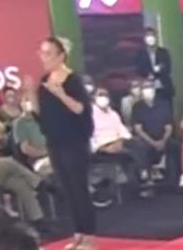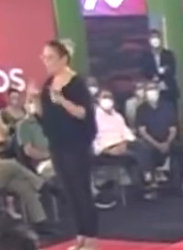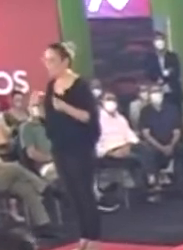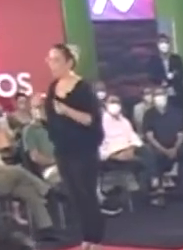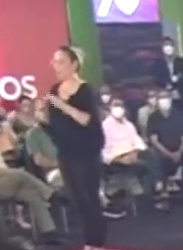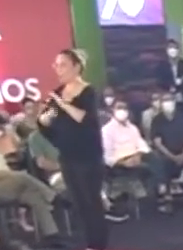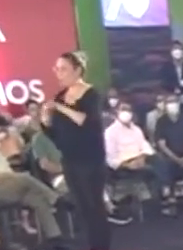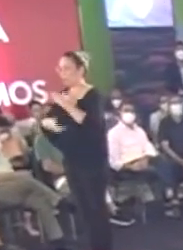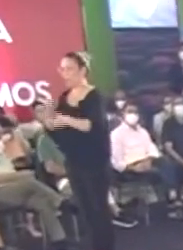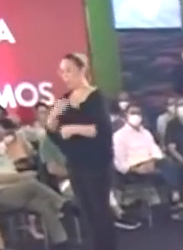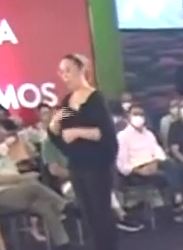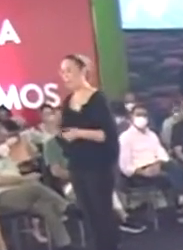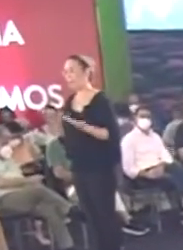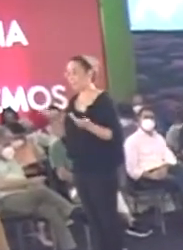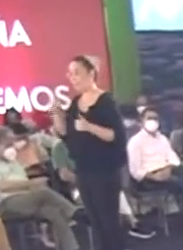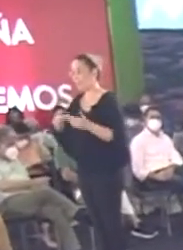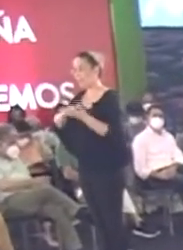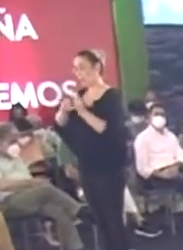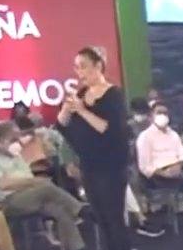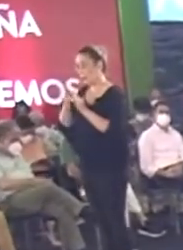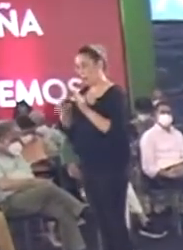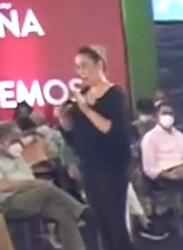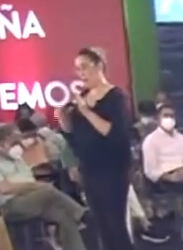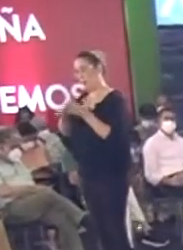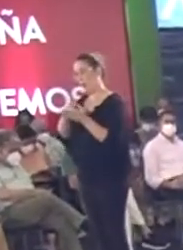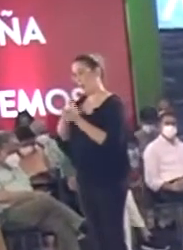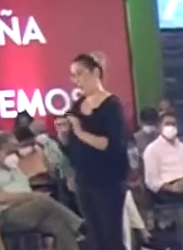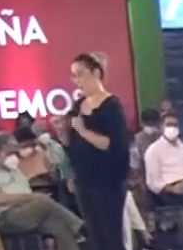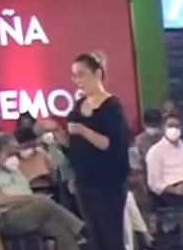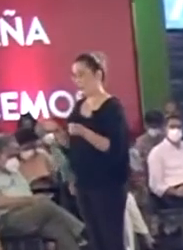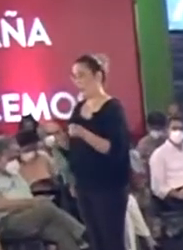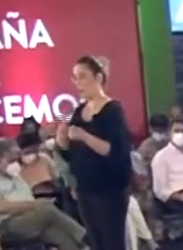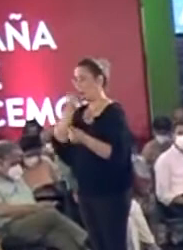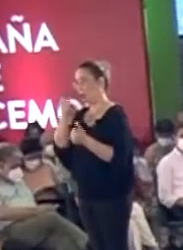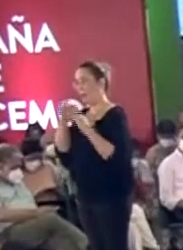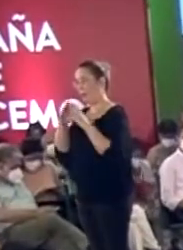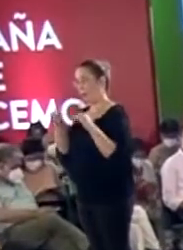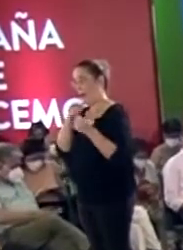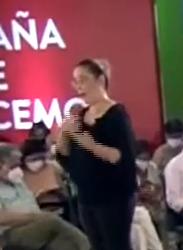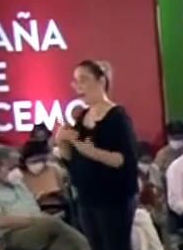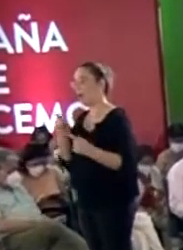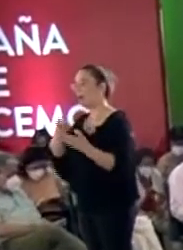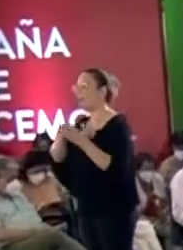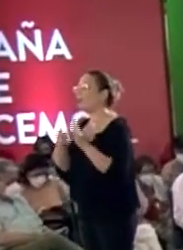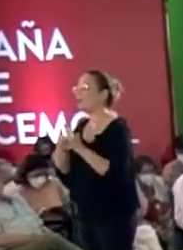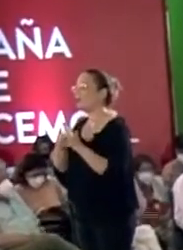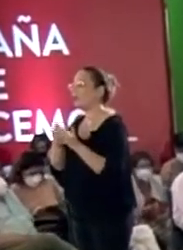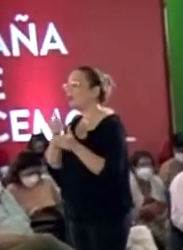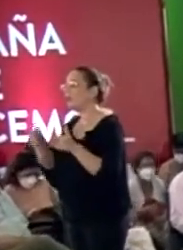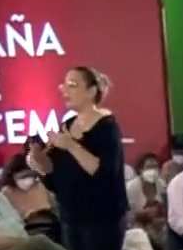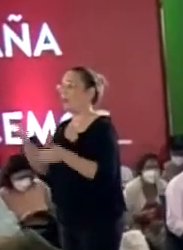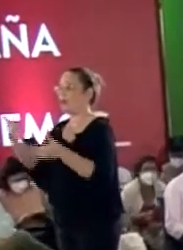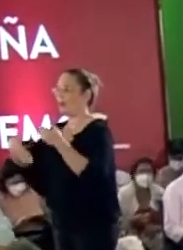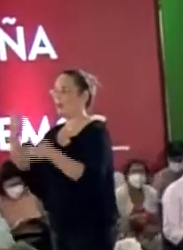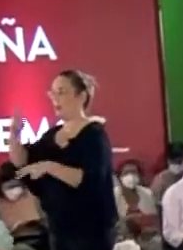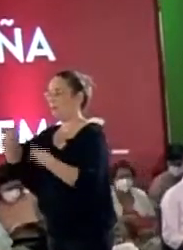margen de crecimiento. Pues este proyecto, el proyecto que comienza el PSOE de Andalucía, va a ser el proyecto de la modernidad